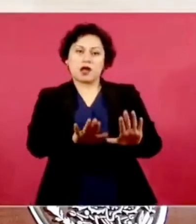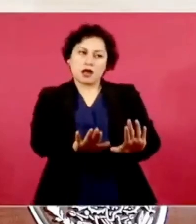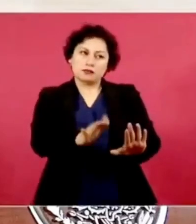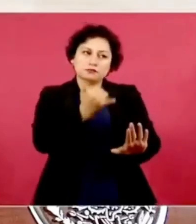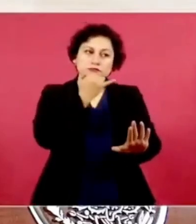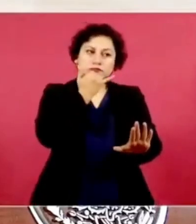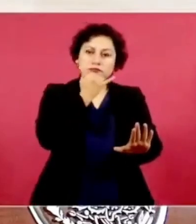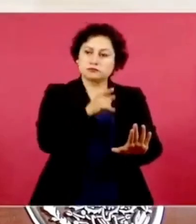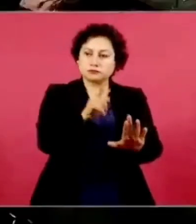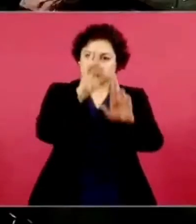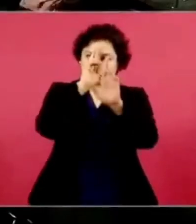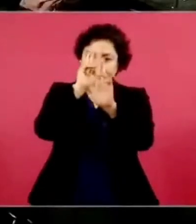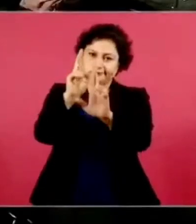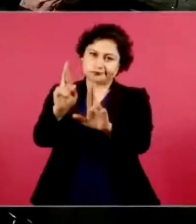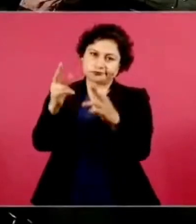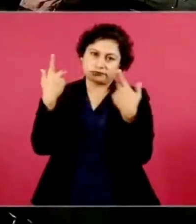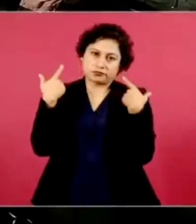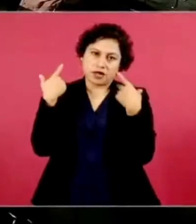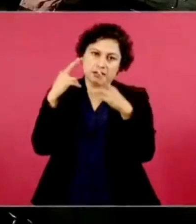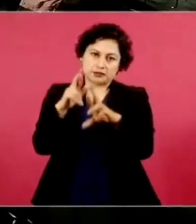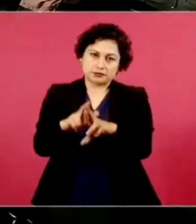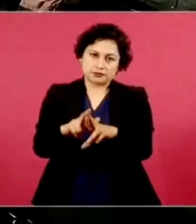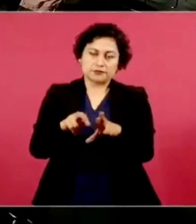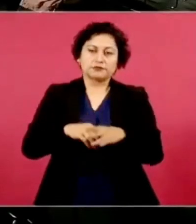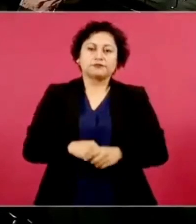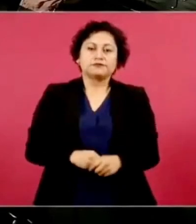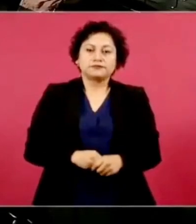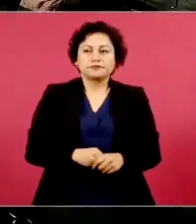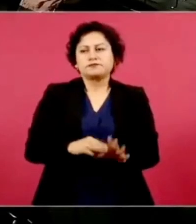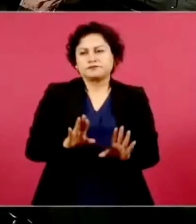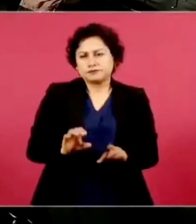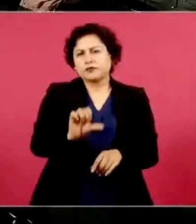Y, entre otras cosas, pero